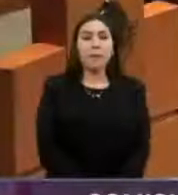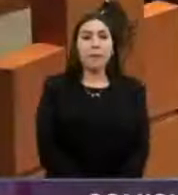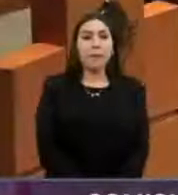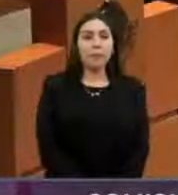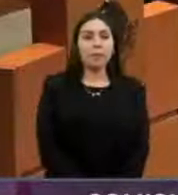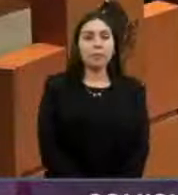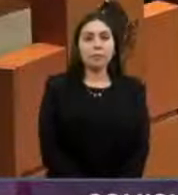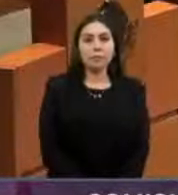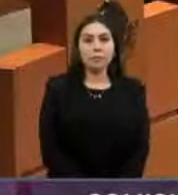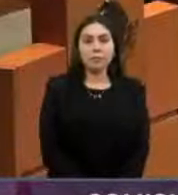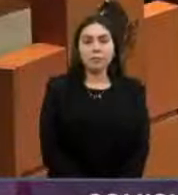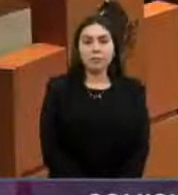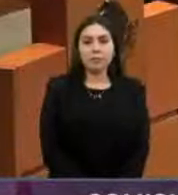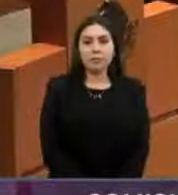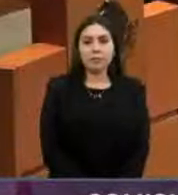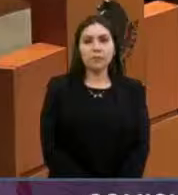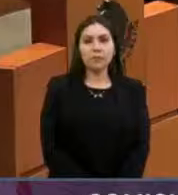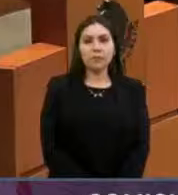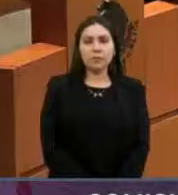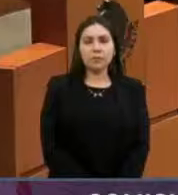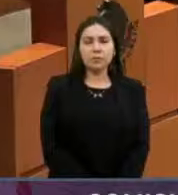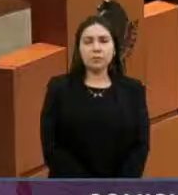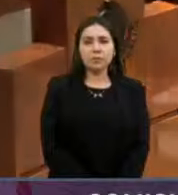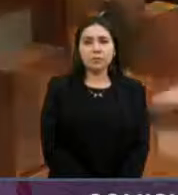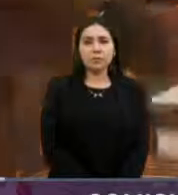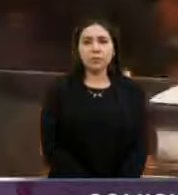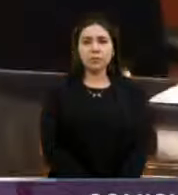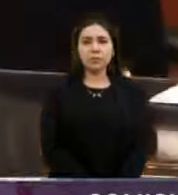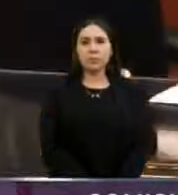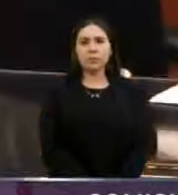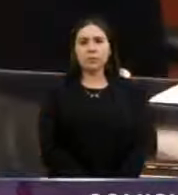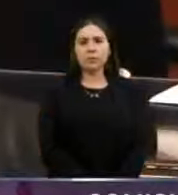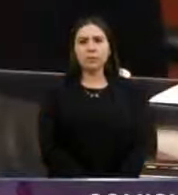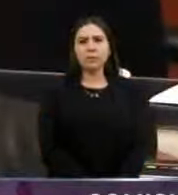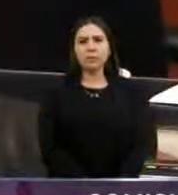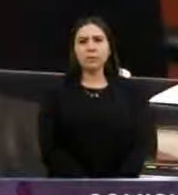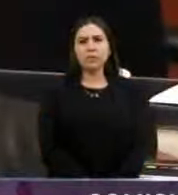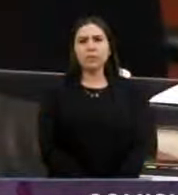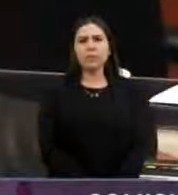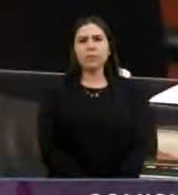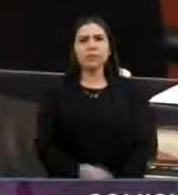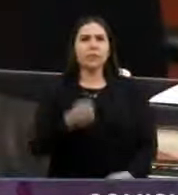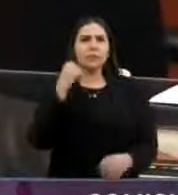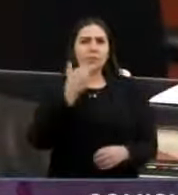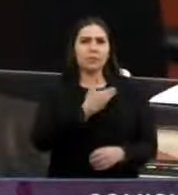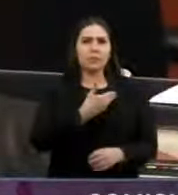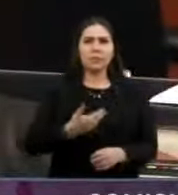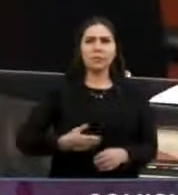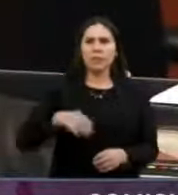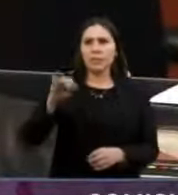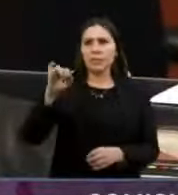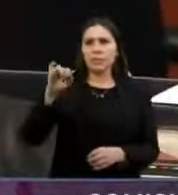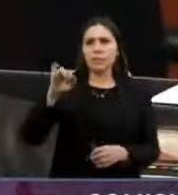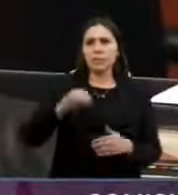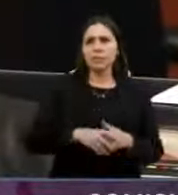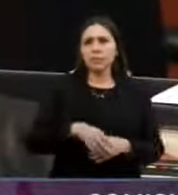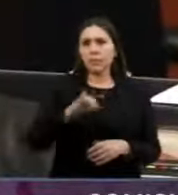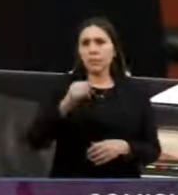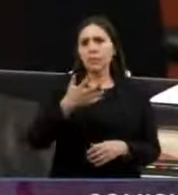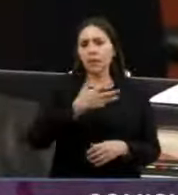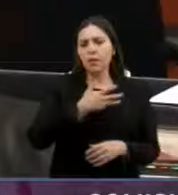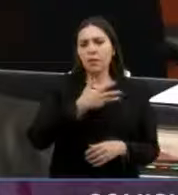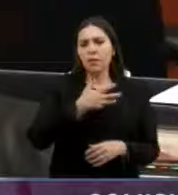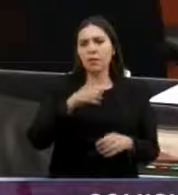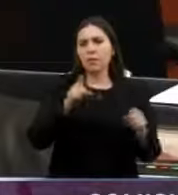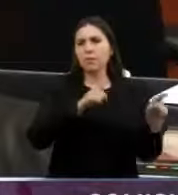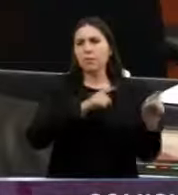La aludidora. Sí, senadora presidente, Efectivamente, hubo una alusión implícita